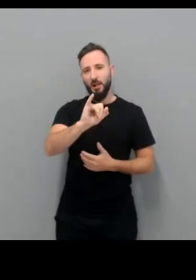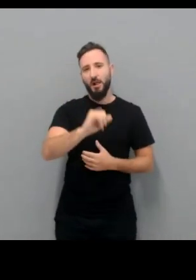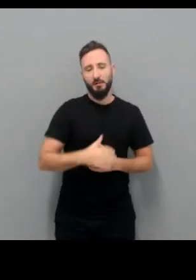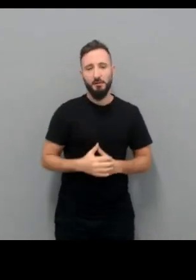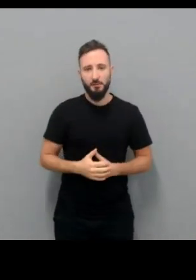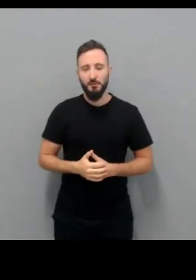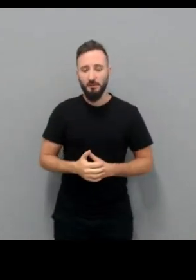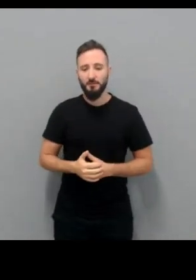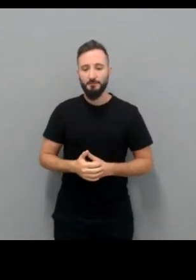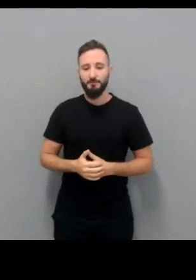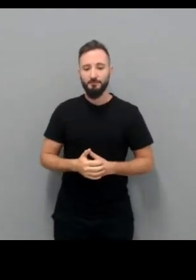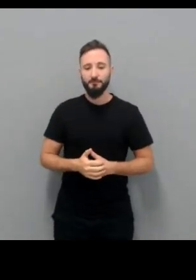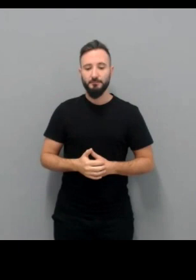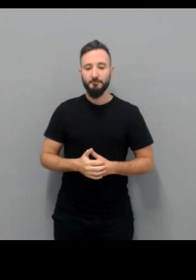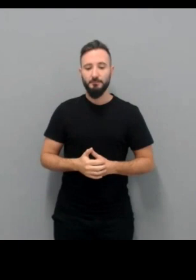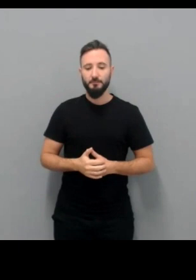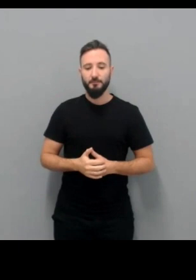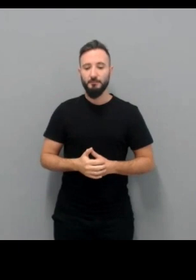ahí vuelven